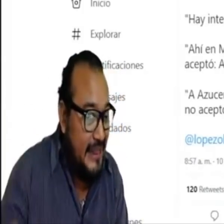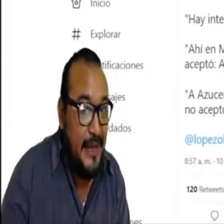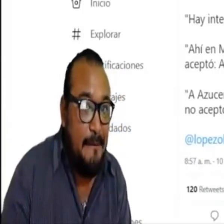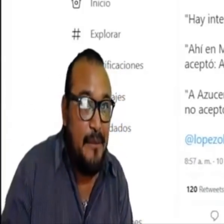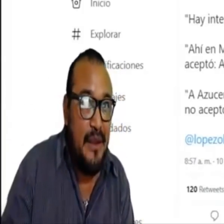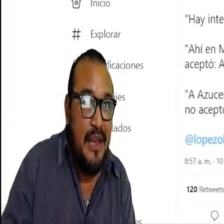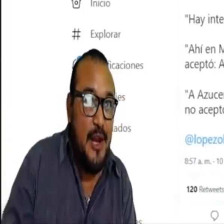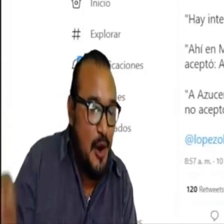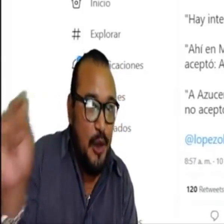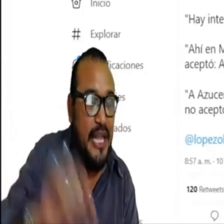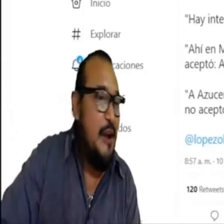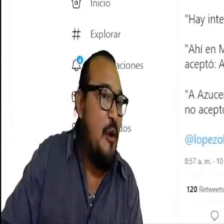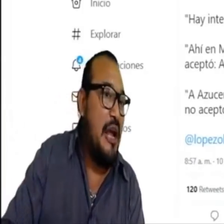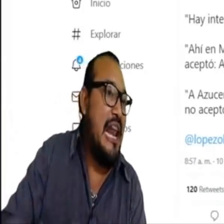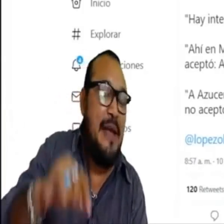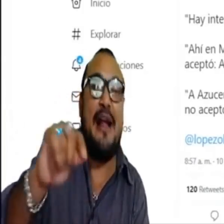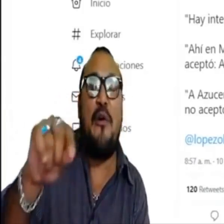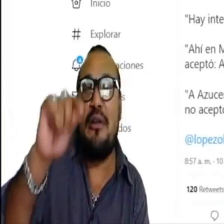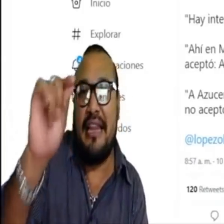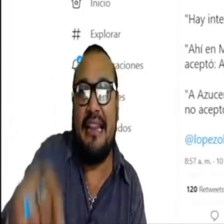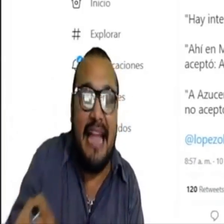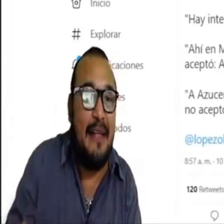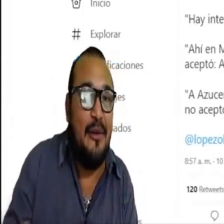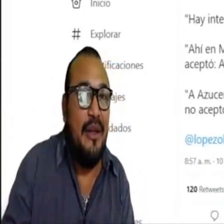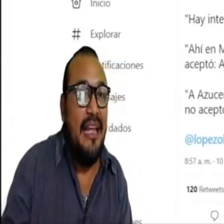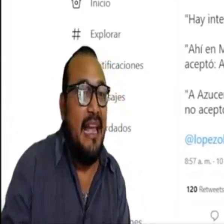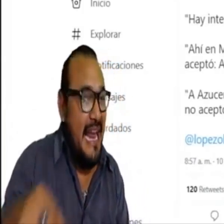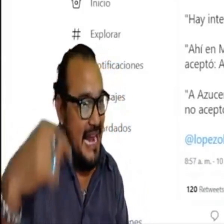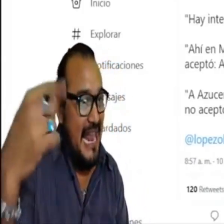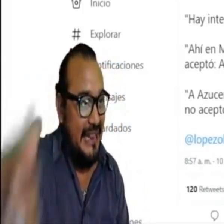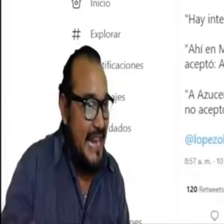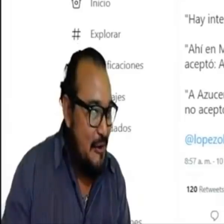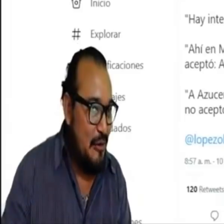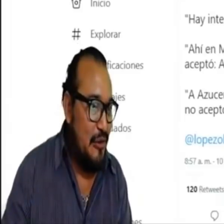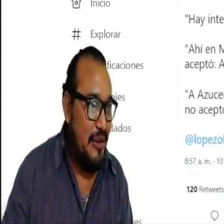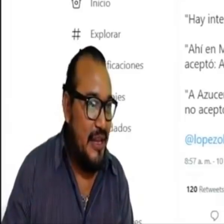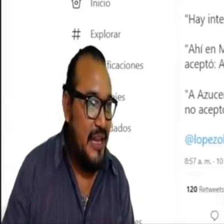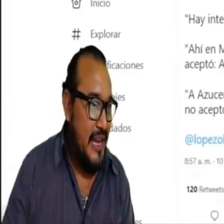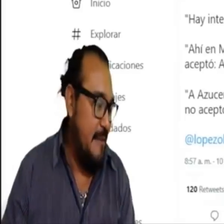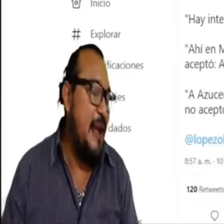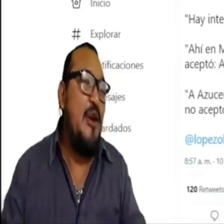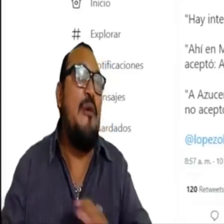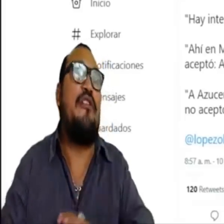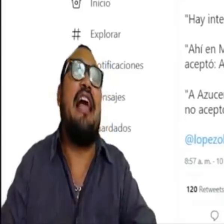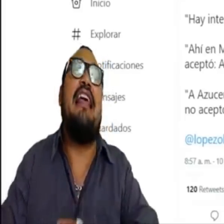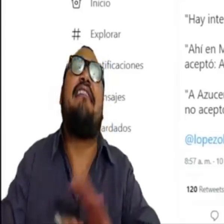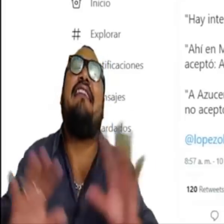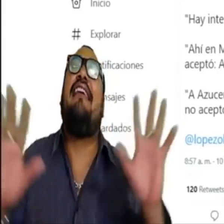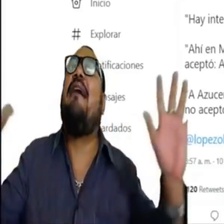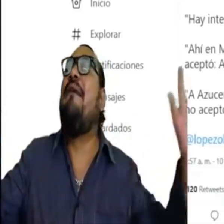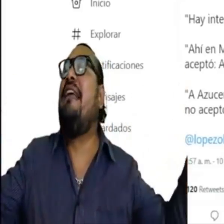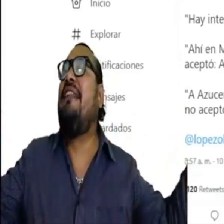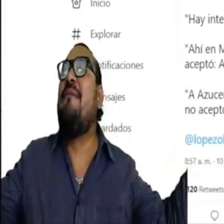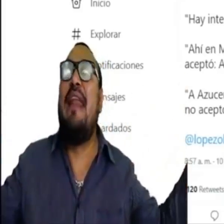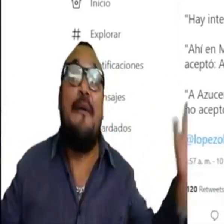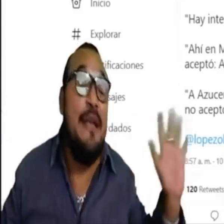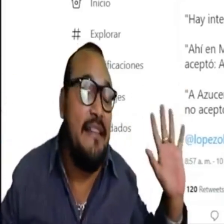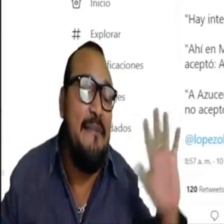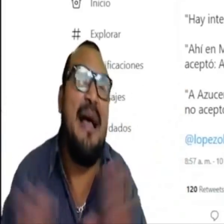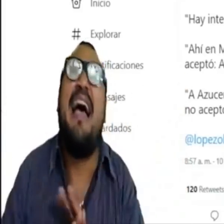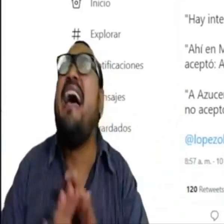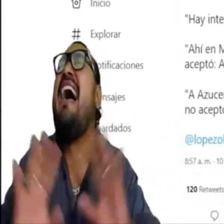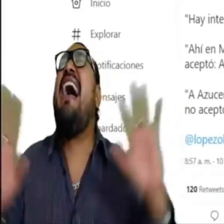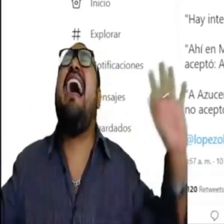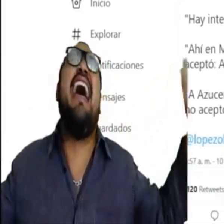presidente no dijo que la habían contratado en latinos y vean cómo sale hacerse la víctima la